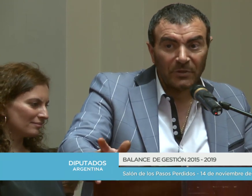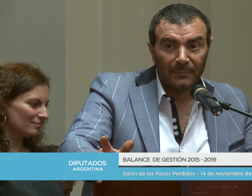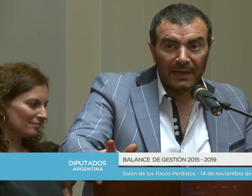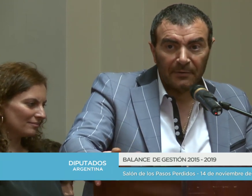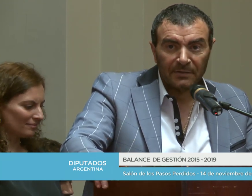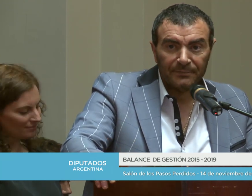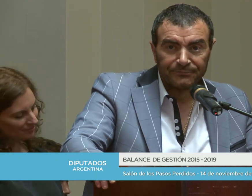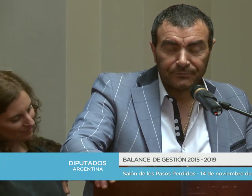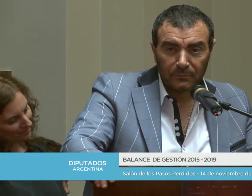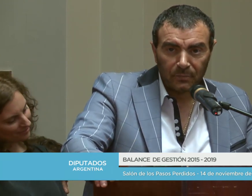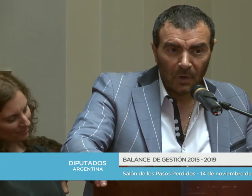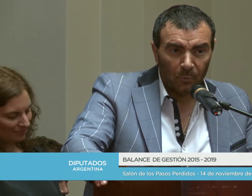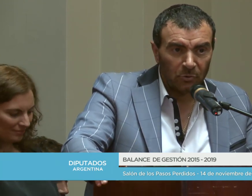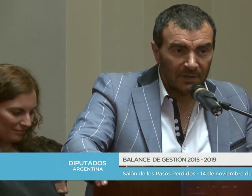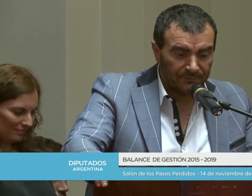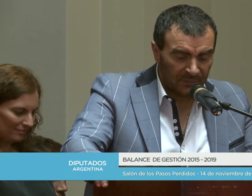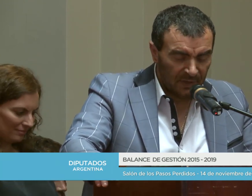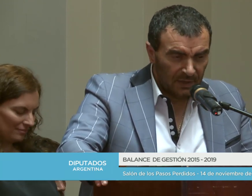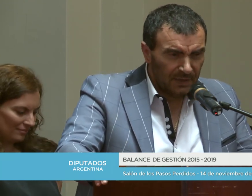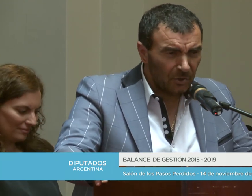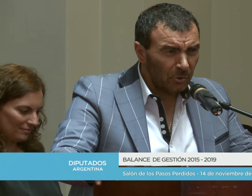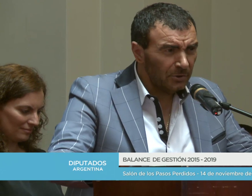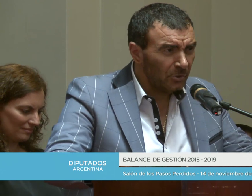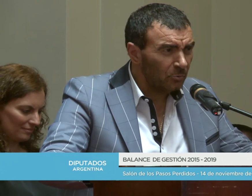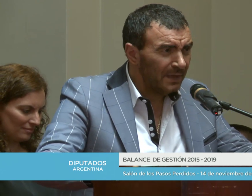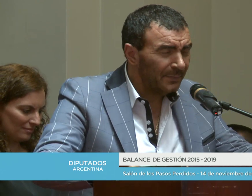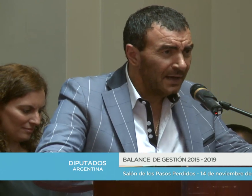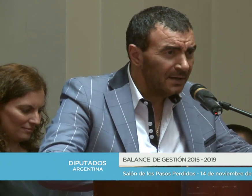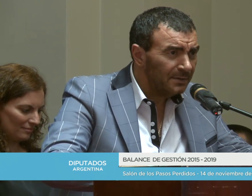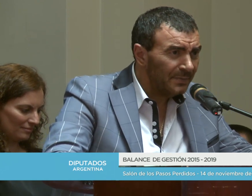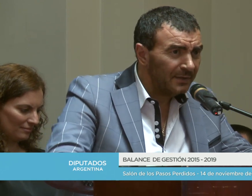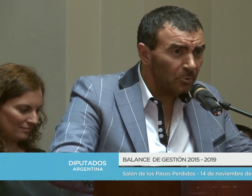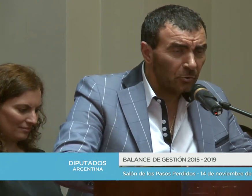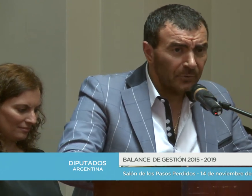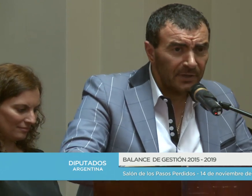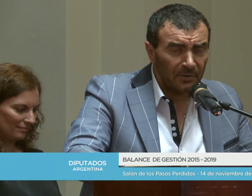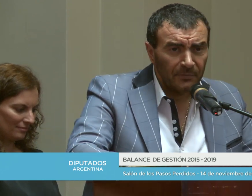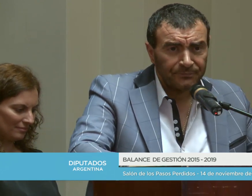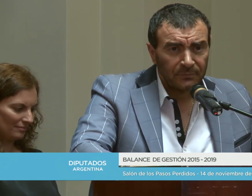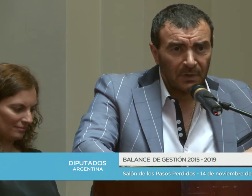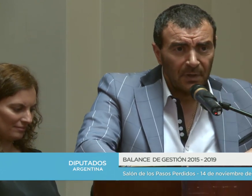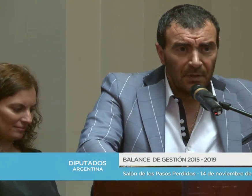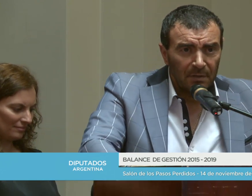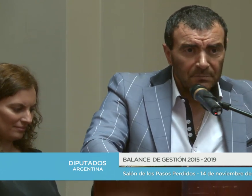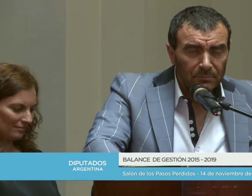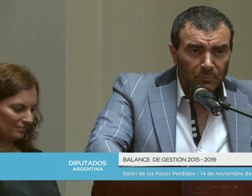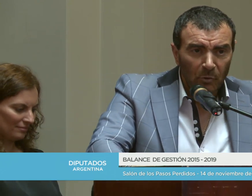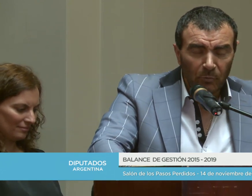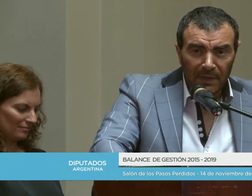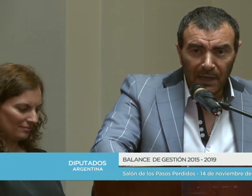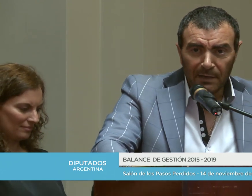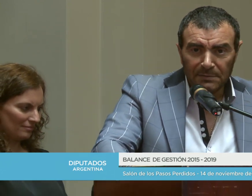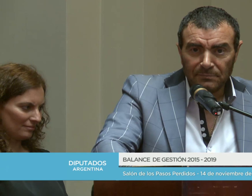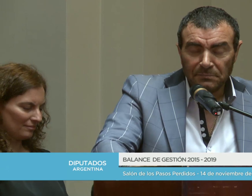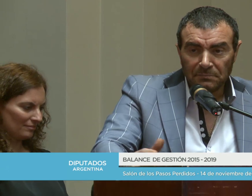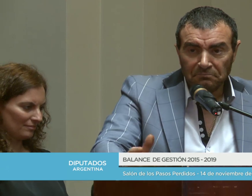dijeron muchas palabras, muchas, y creo que hoy no es un día para discurso político, no es